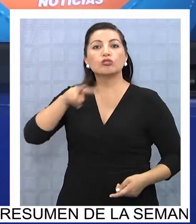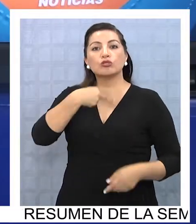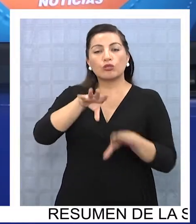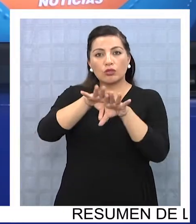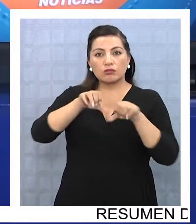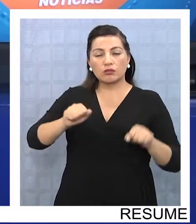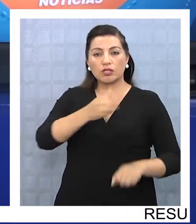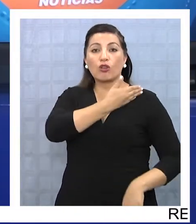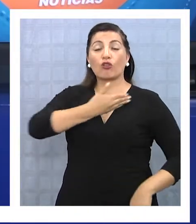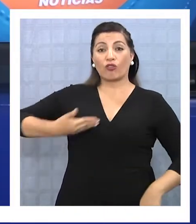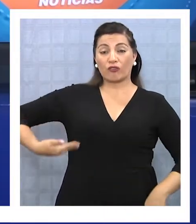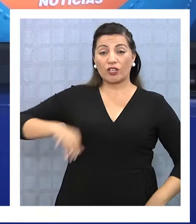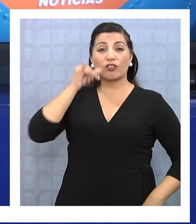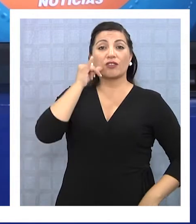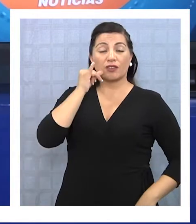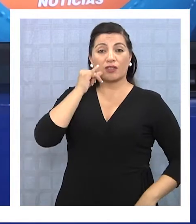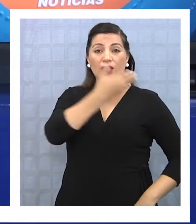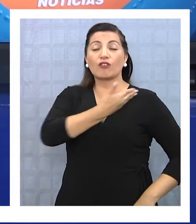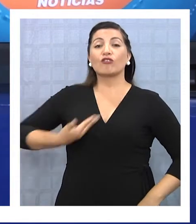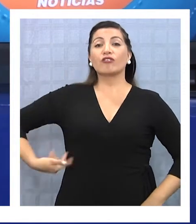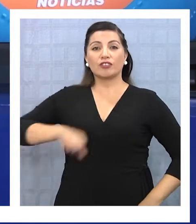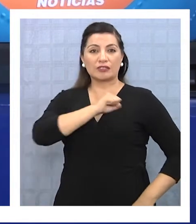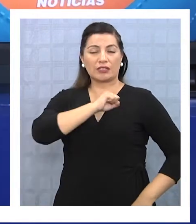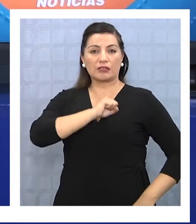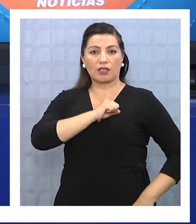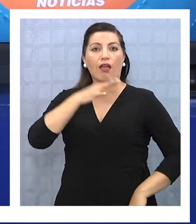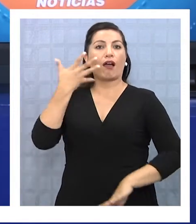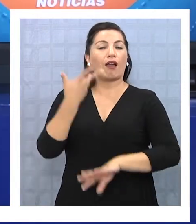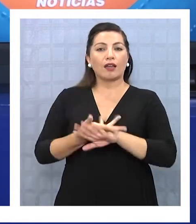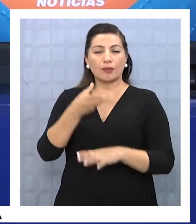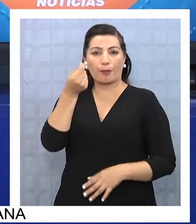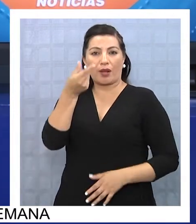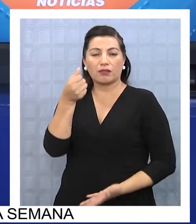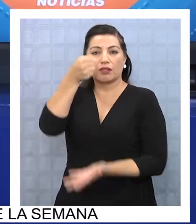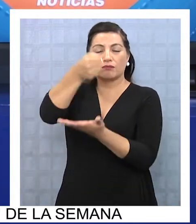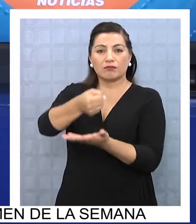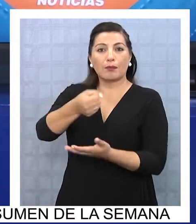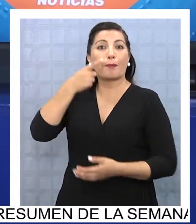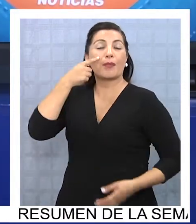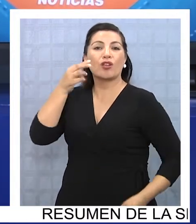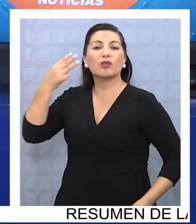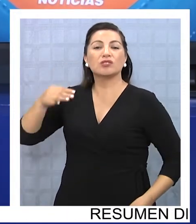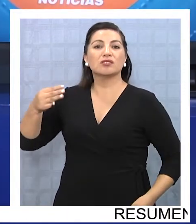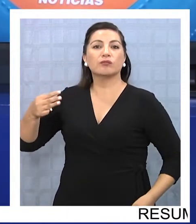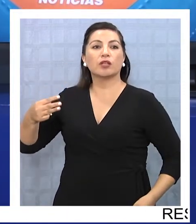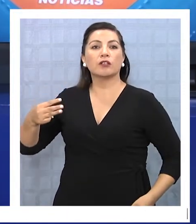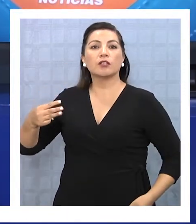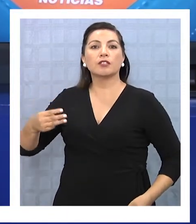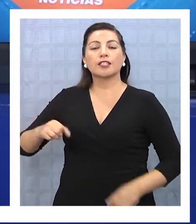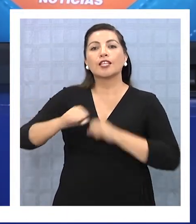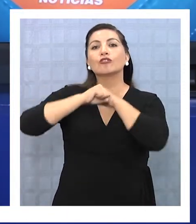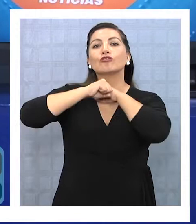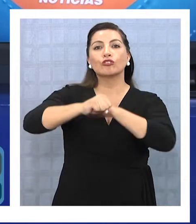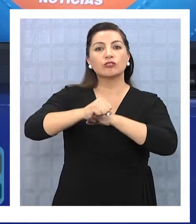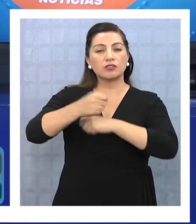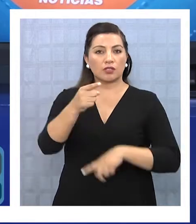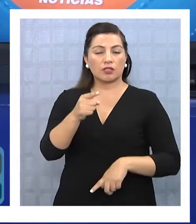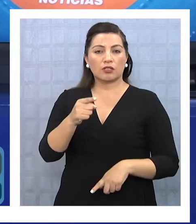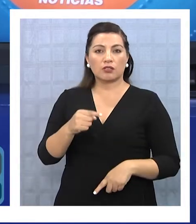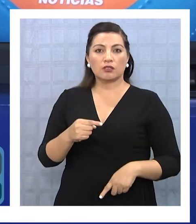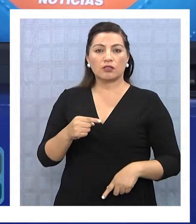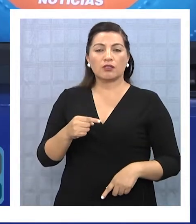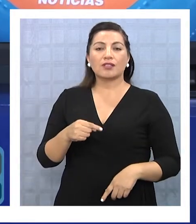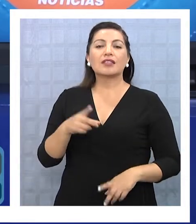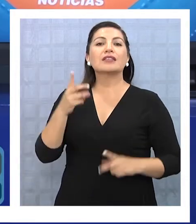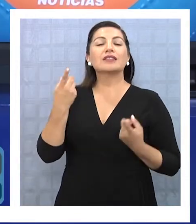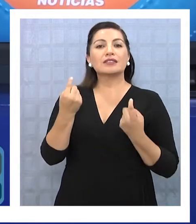Hicimos un acuerdo entre el gobierno regional y el gobierno central, pusimos los recursos, pero la municipalidad se opuso categóricamente y